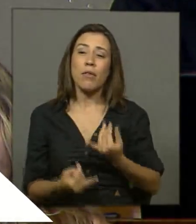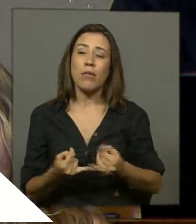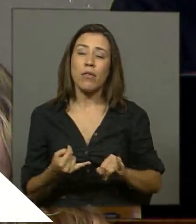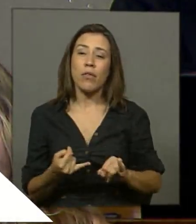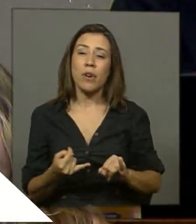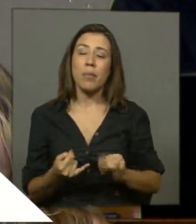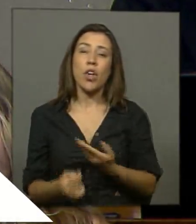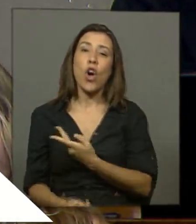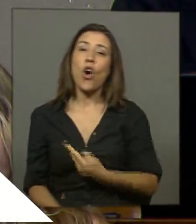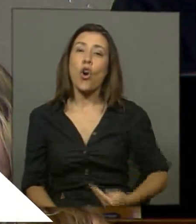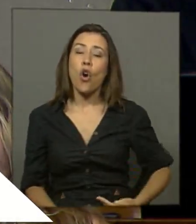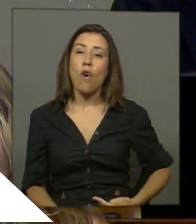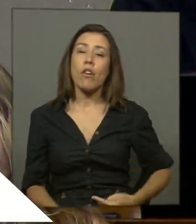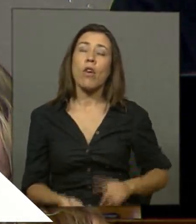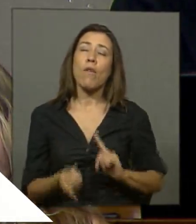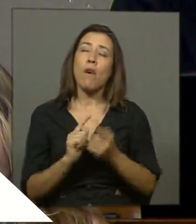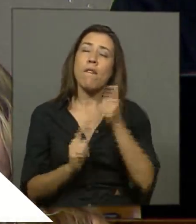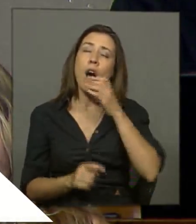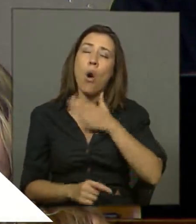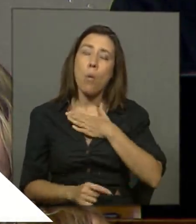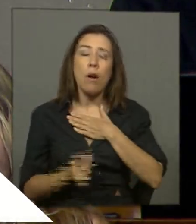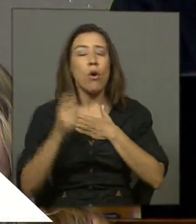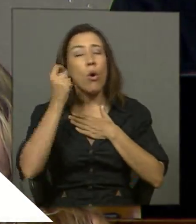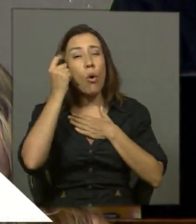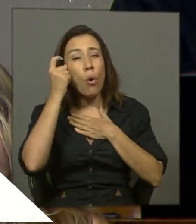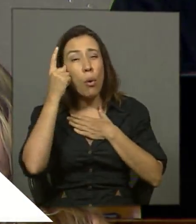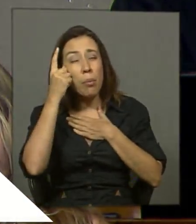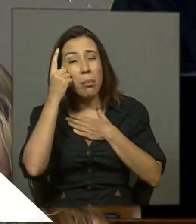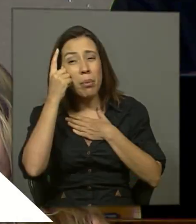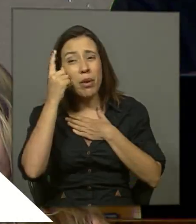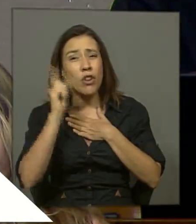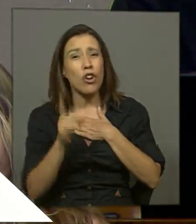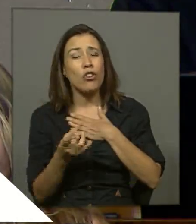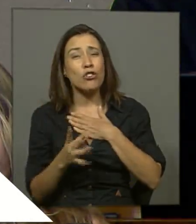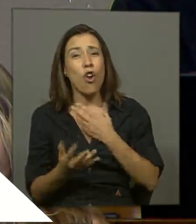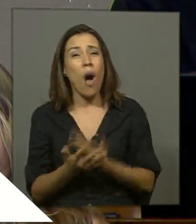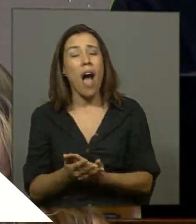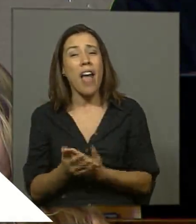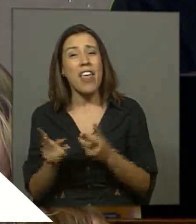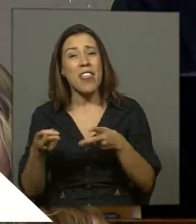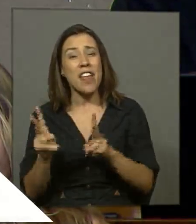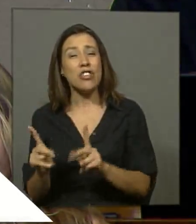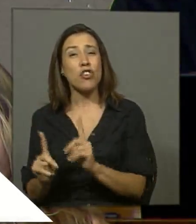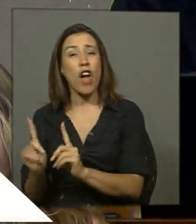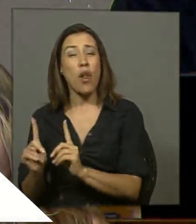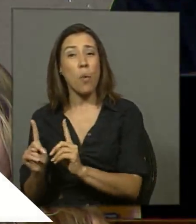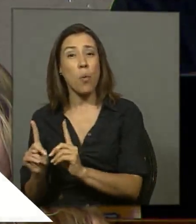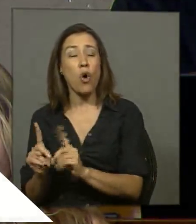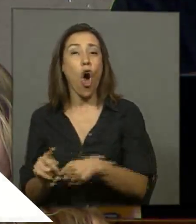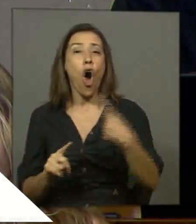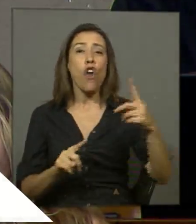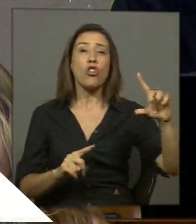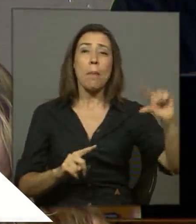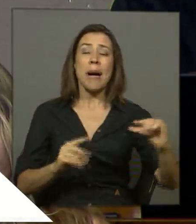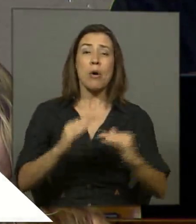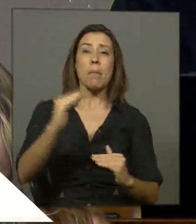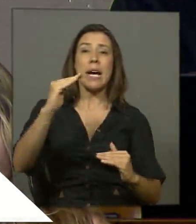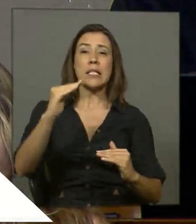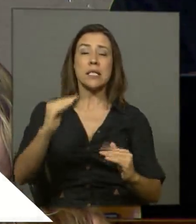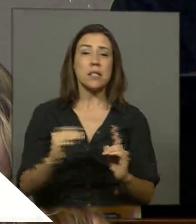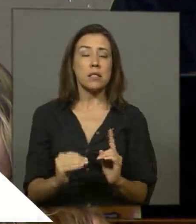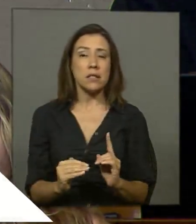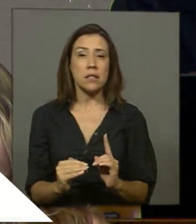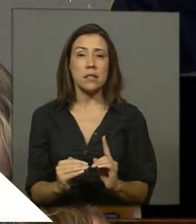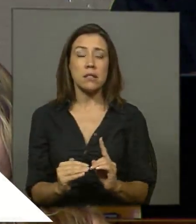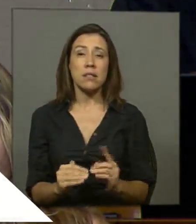todas que el gobierno se humanice que entienda de que aquí no solo existen derechos de algunos por sobre los de otros y que